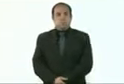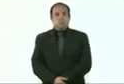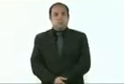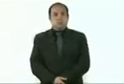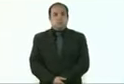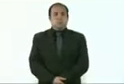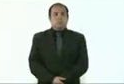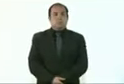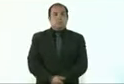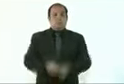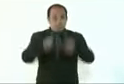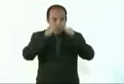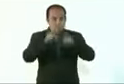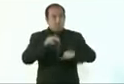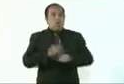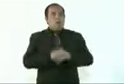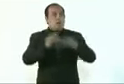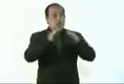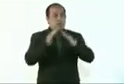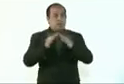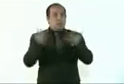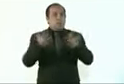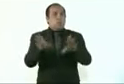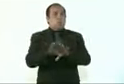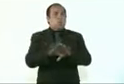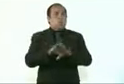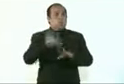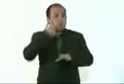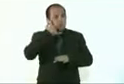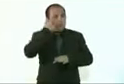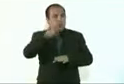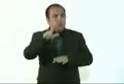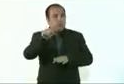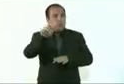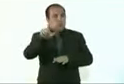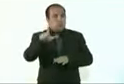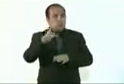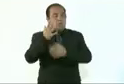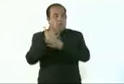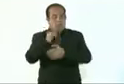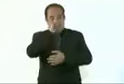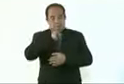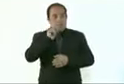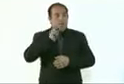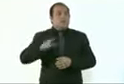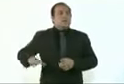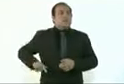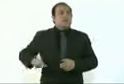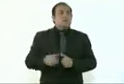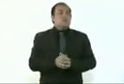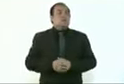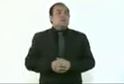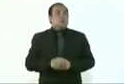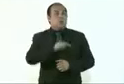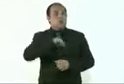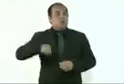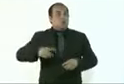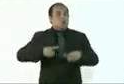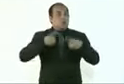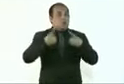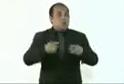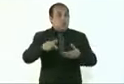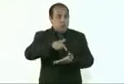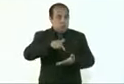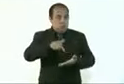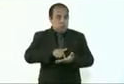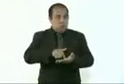Sí, el seguimiento domiciliario se hace a través de Locatel, como lo acaba de señalar la jefa de gobierno, y lo que estamos dando en los